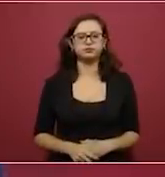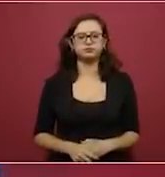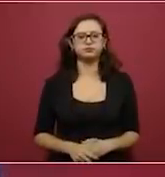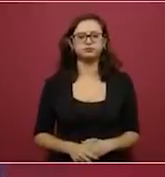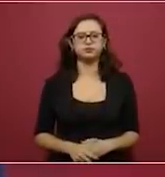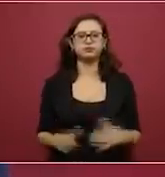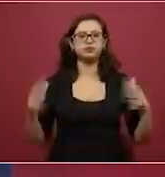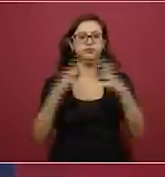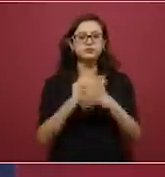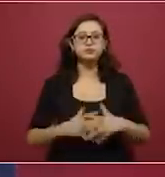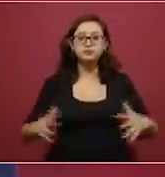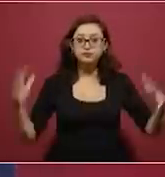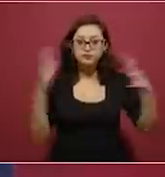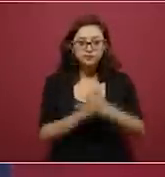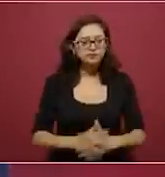guerra